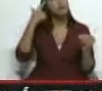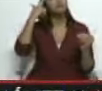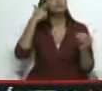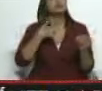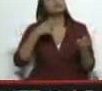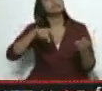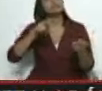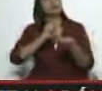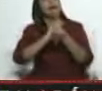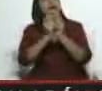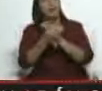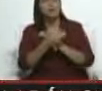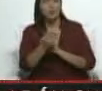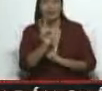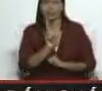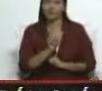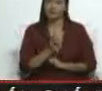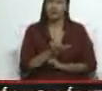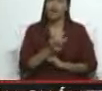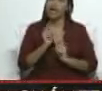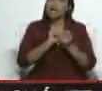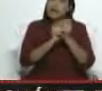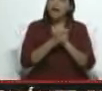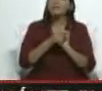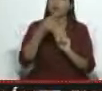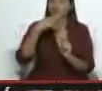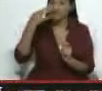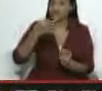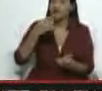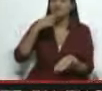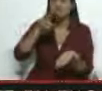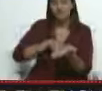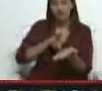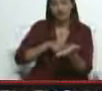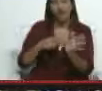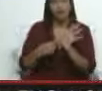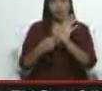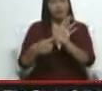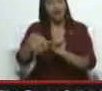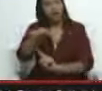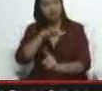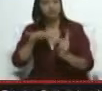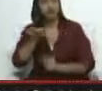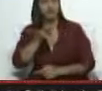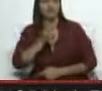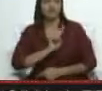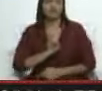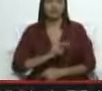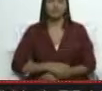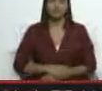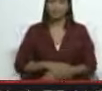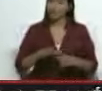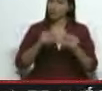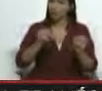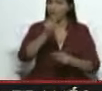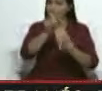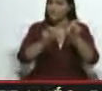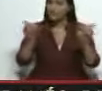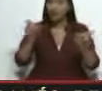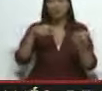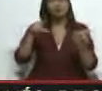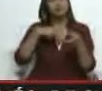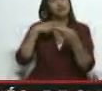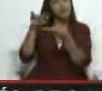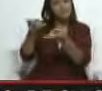cambio que va a ser realidad a todos entonces venezolanas y venezolanos nuestra invitación a que